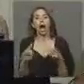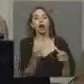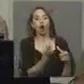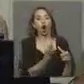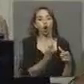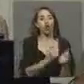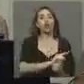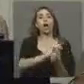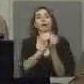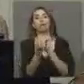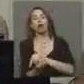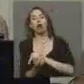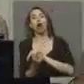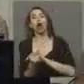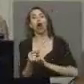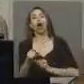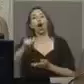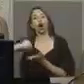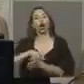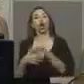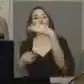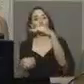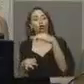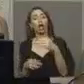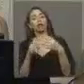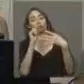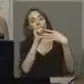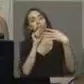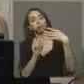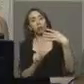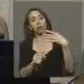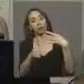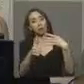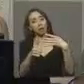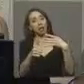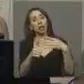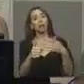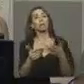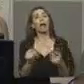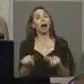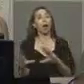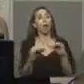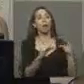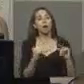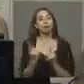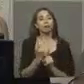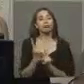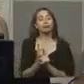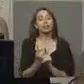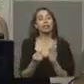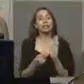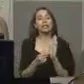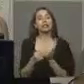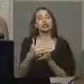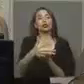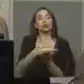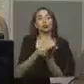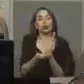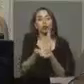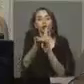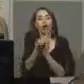del compromiso de honorarios a contrato, en fin, todo eso está muy bien, pero estamos hablando